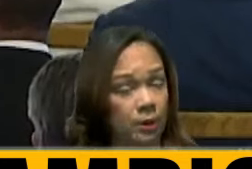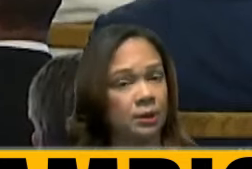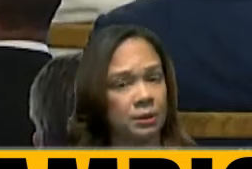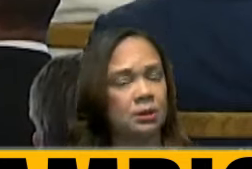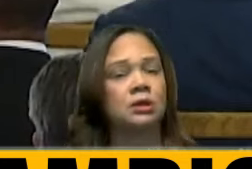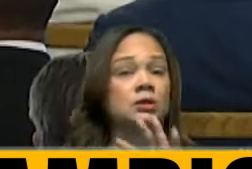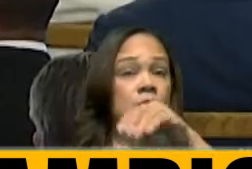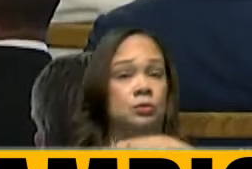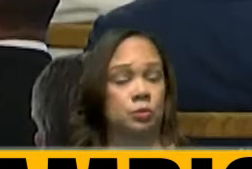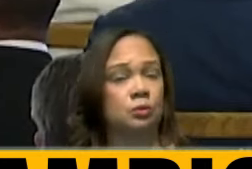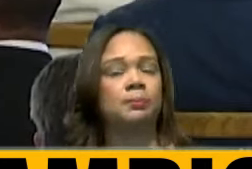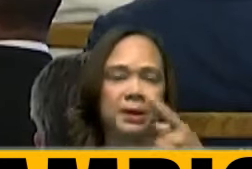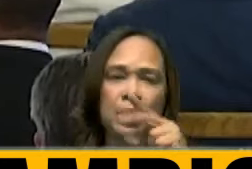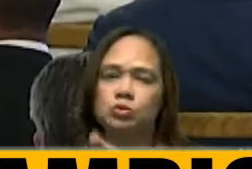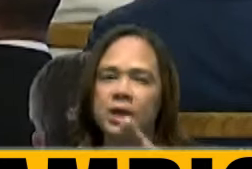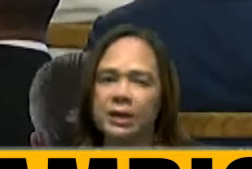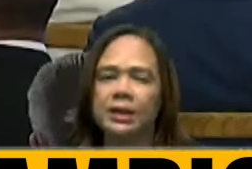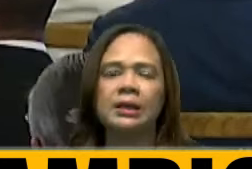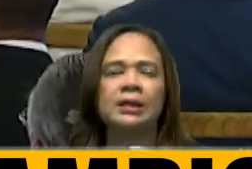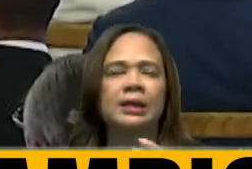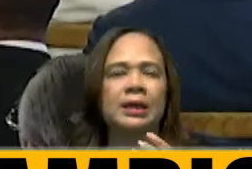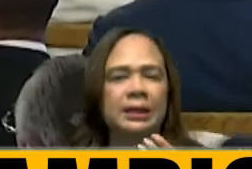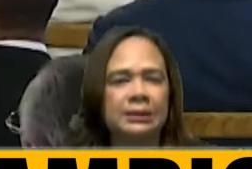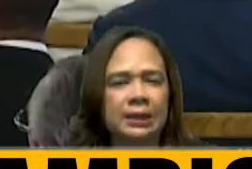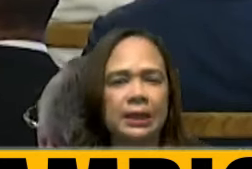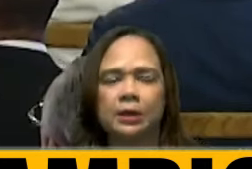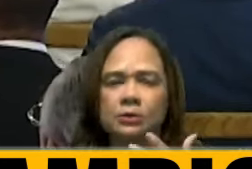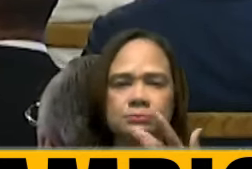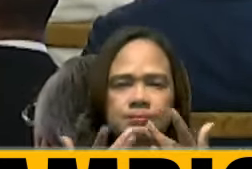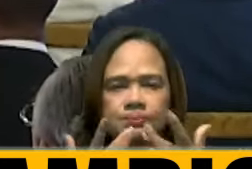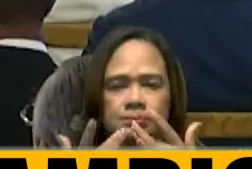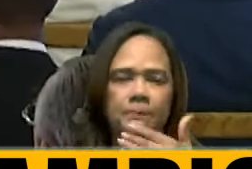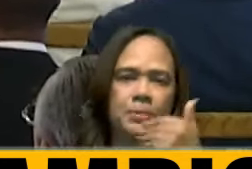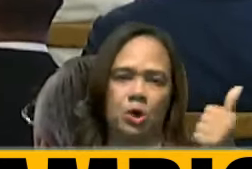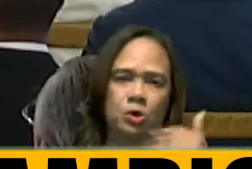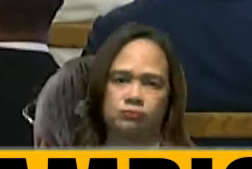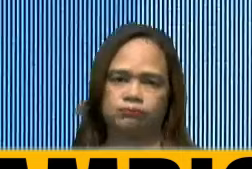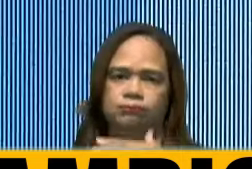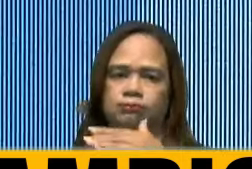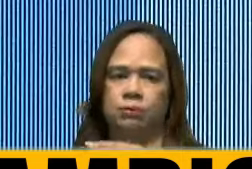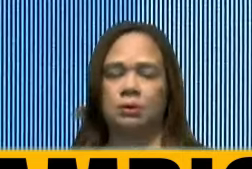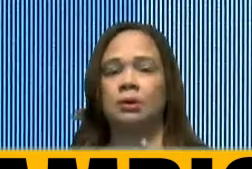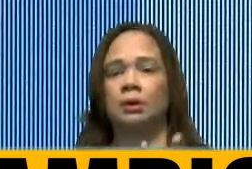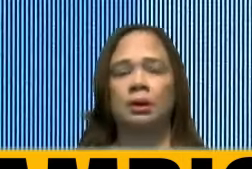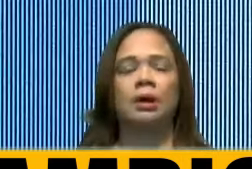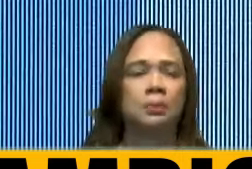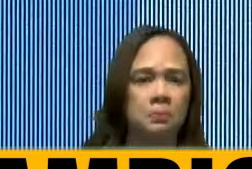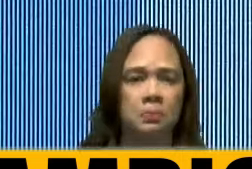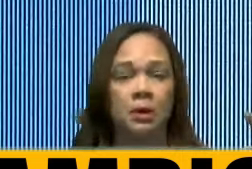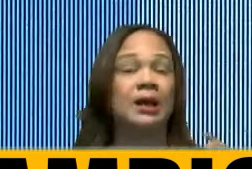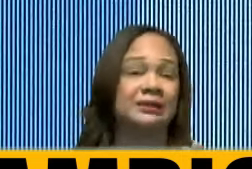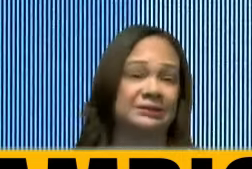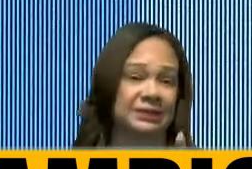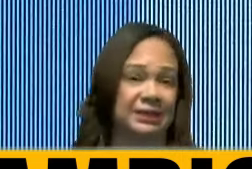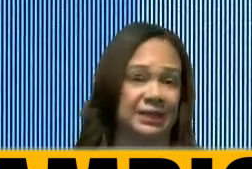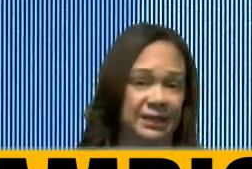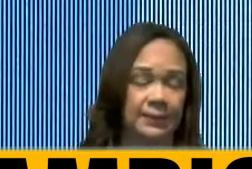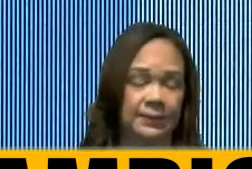eso es parte de la eficientización del gasto para las obras de infraestructura también eliminamos la